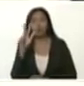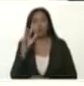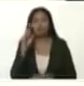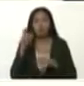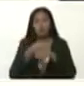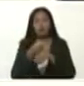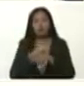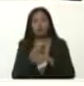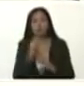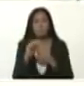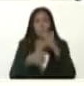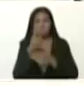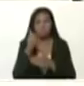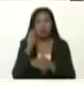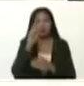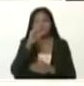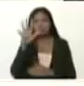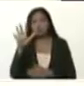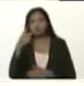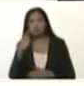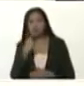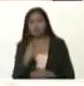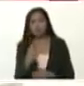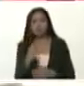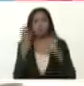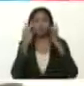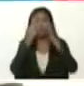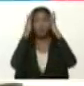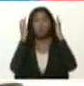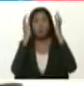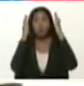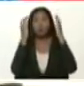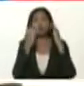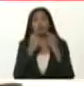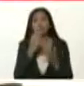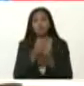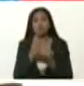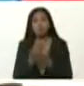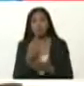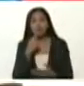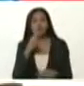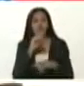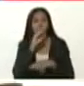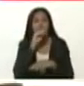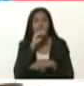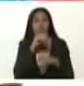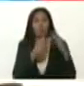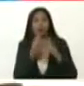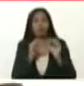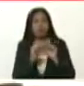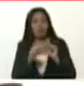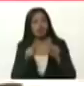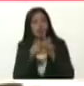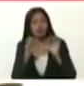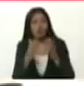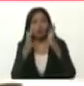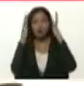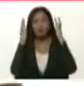25, decía el Hablachento Ramos Alú. Hablachento te dije, Hablachento te quedaste, Ramos